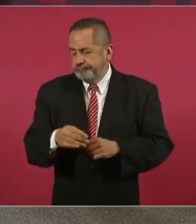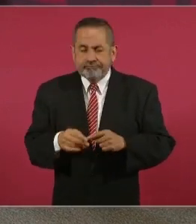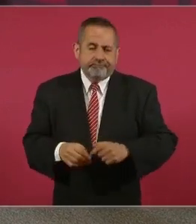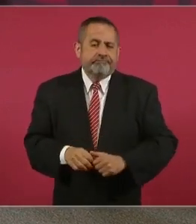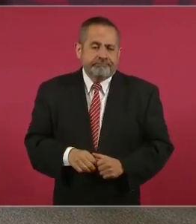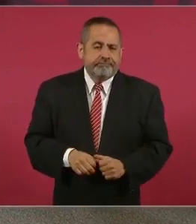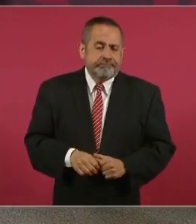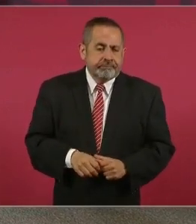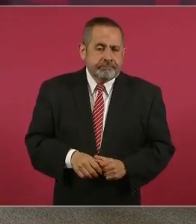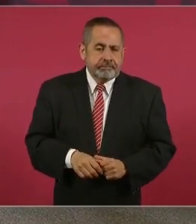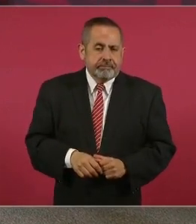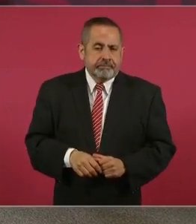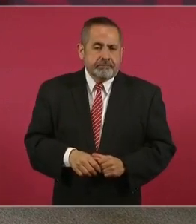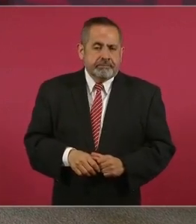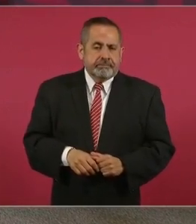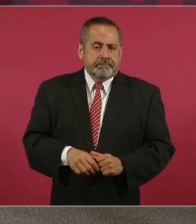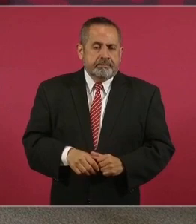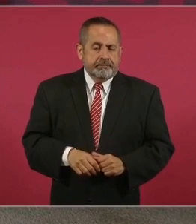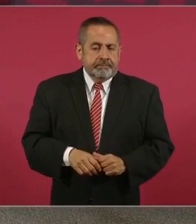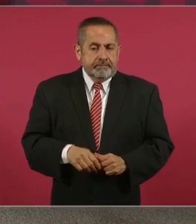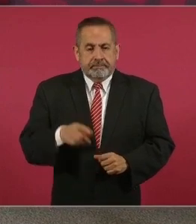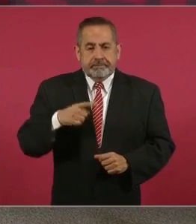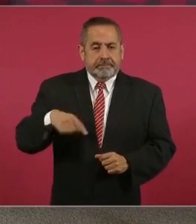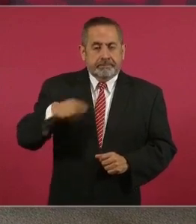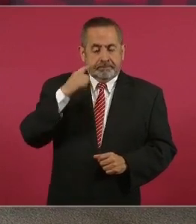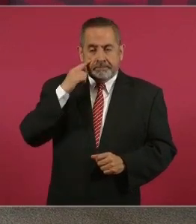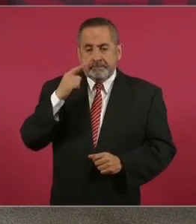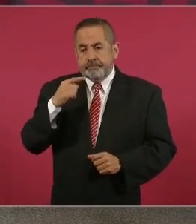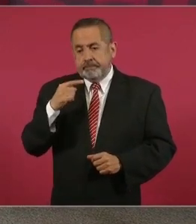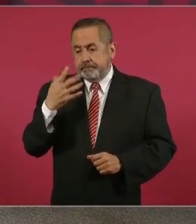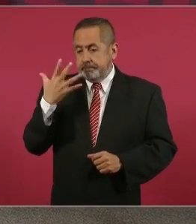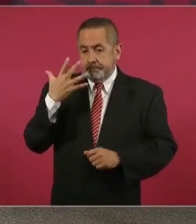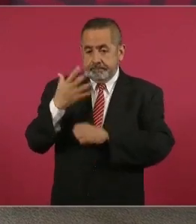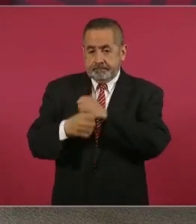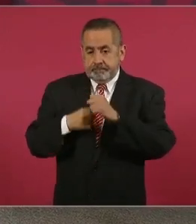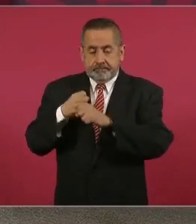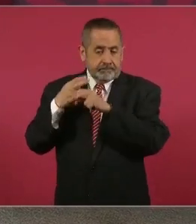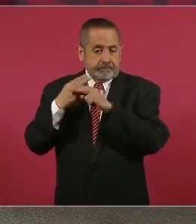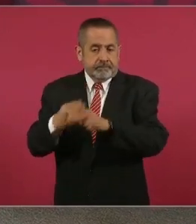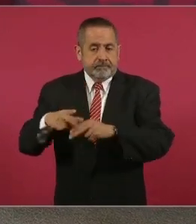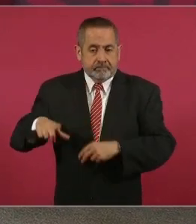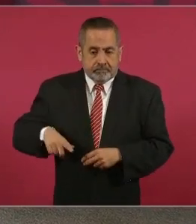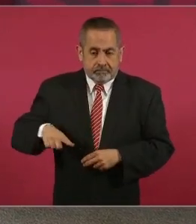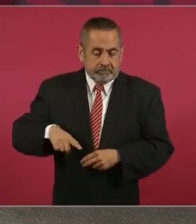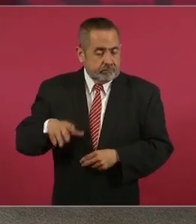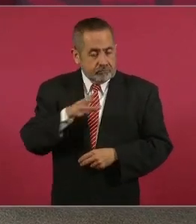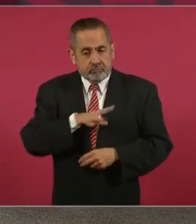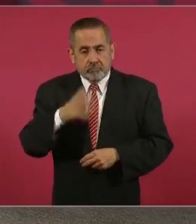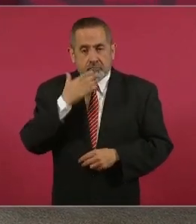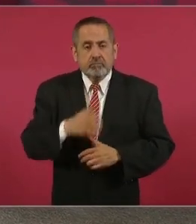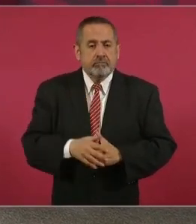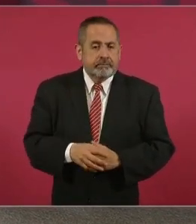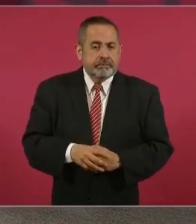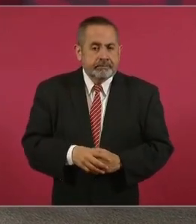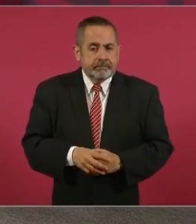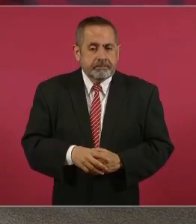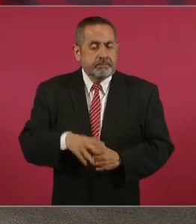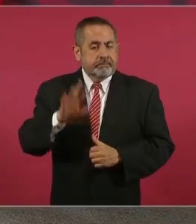Y como estamos a 5 años de gobierno, imagínense qué hubiésemos